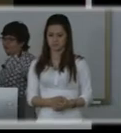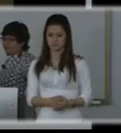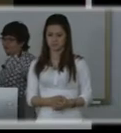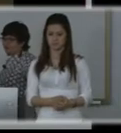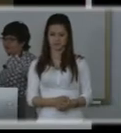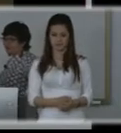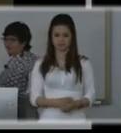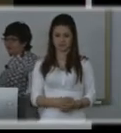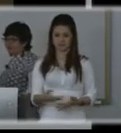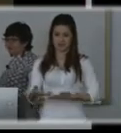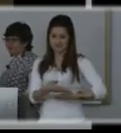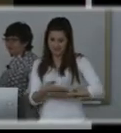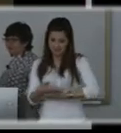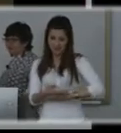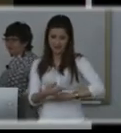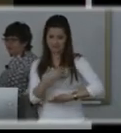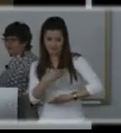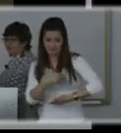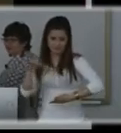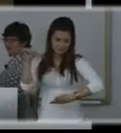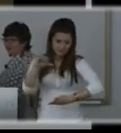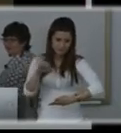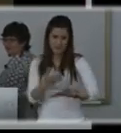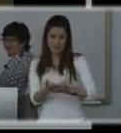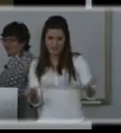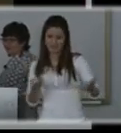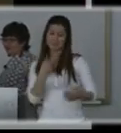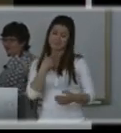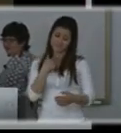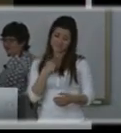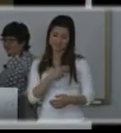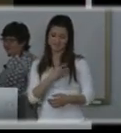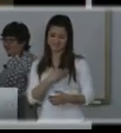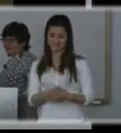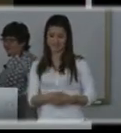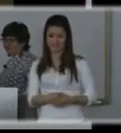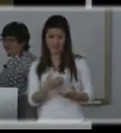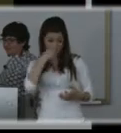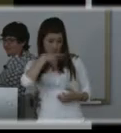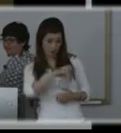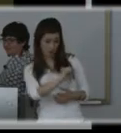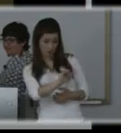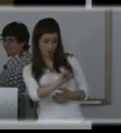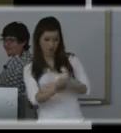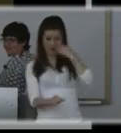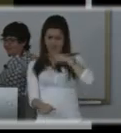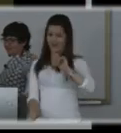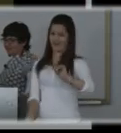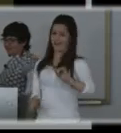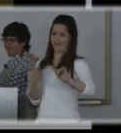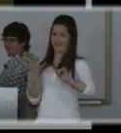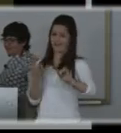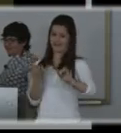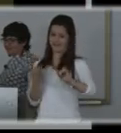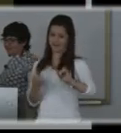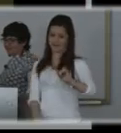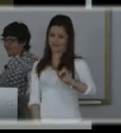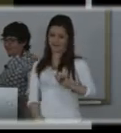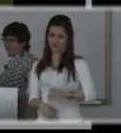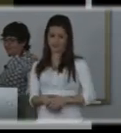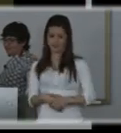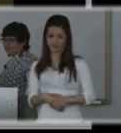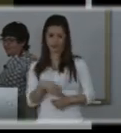leche. A ver, tata. ¿Una nena o un nene? Una nena. ¿Qué nombre